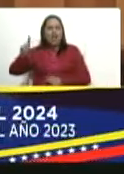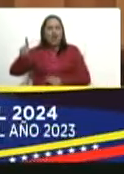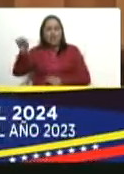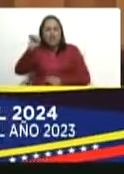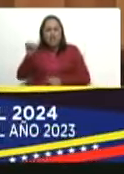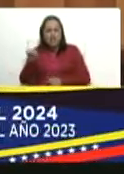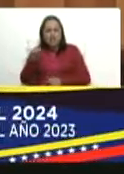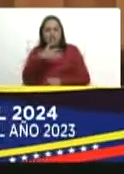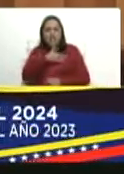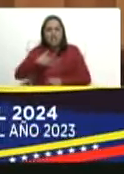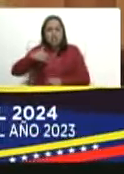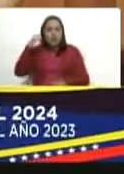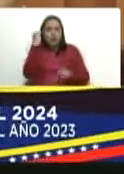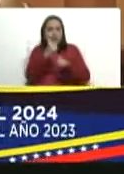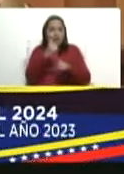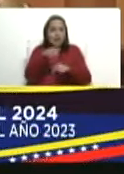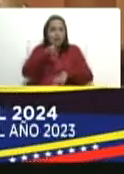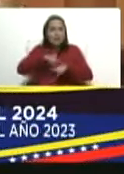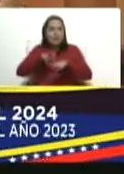que pretendió matar a esta niña.